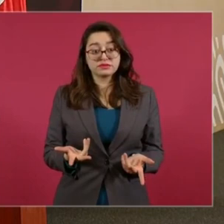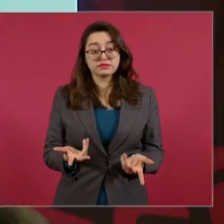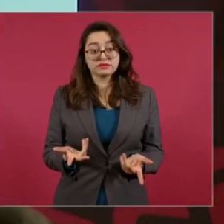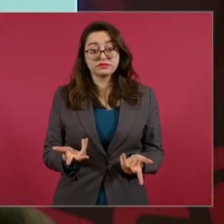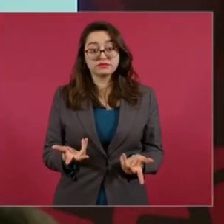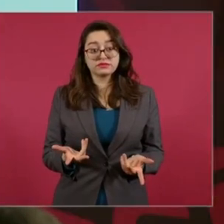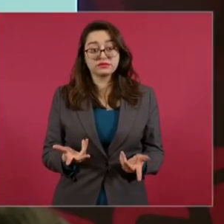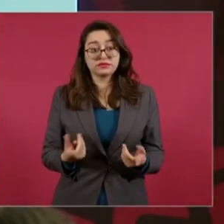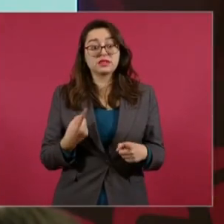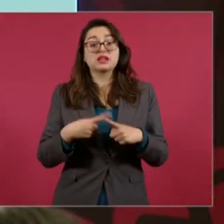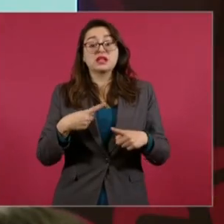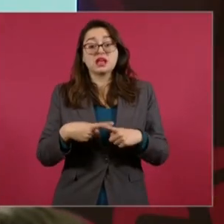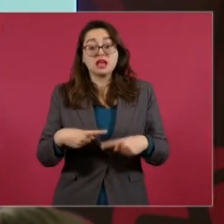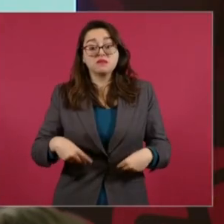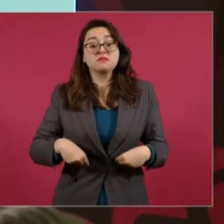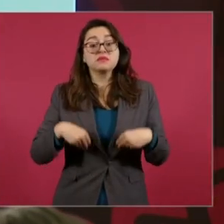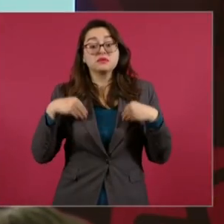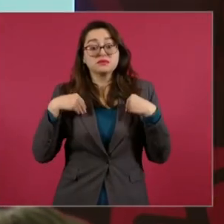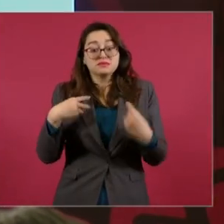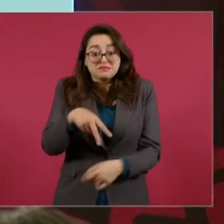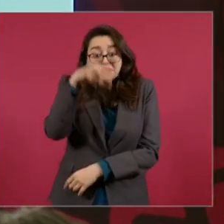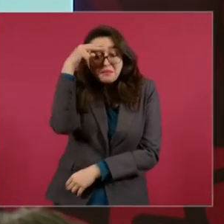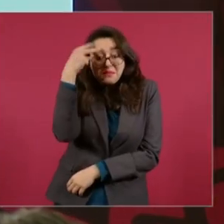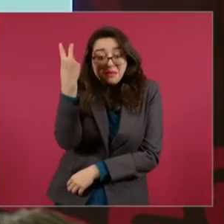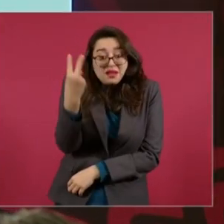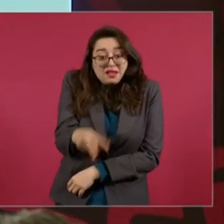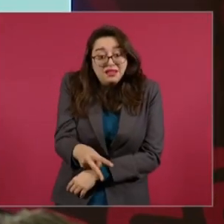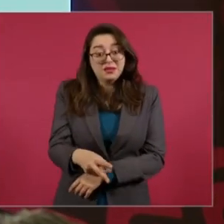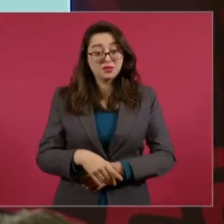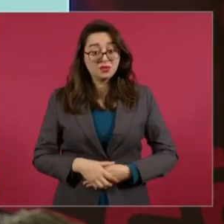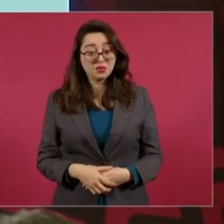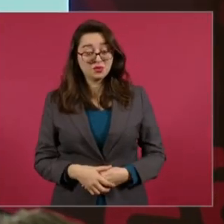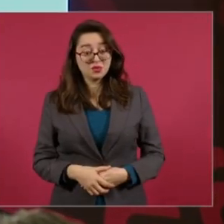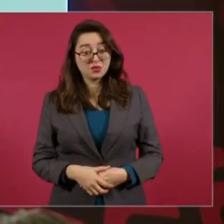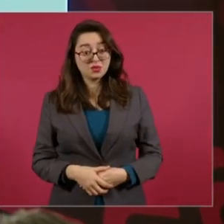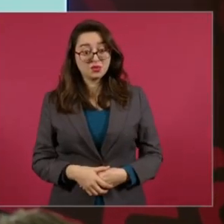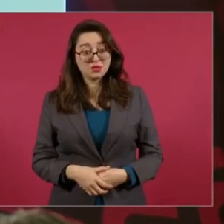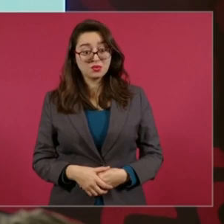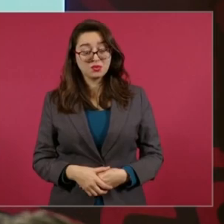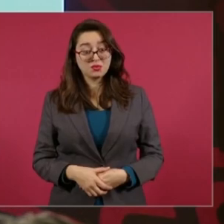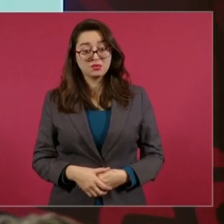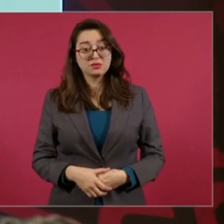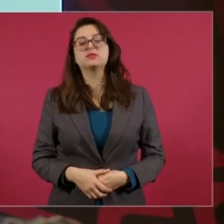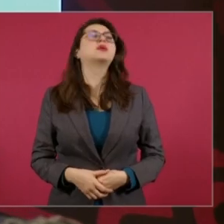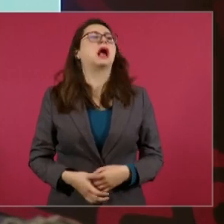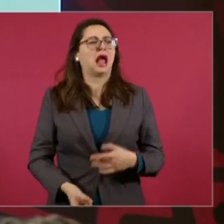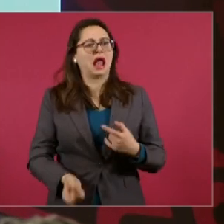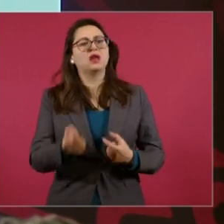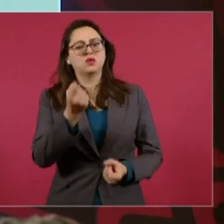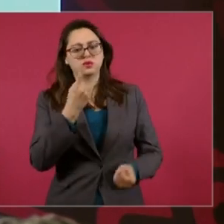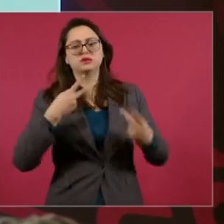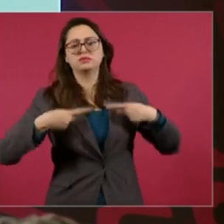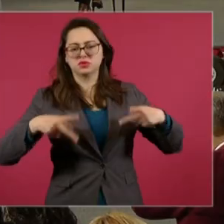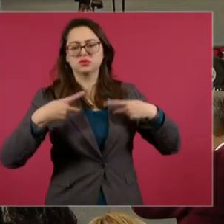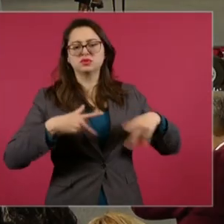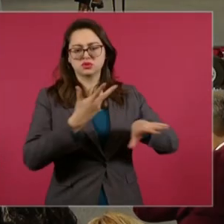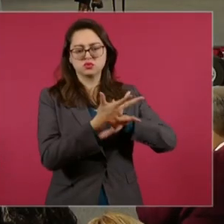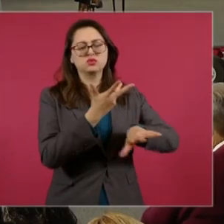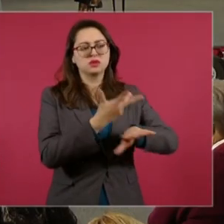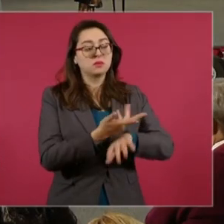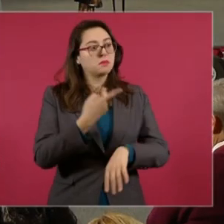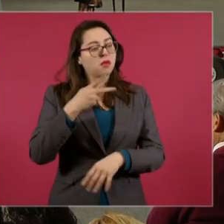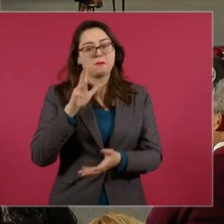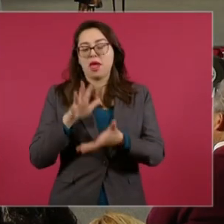estaban habitados por mexicanos, también colonos estadounidenses, pero básicamente